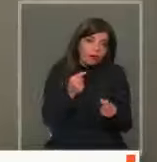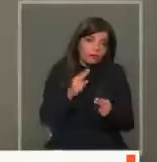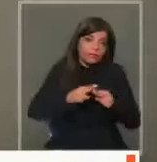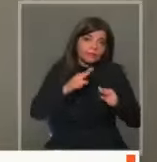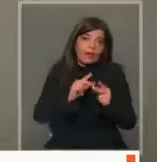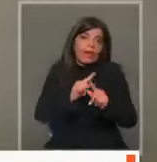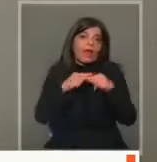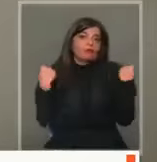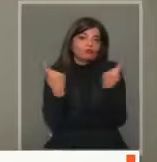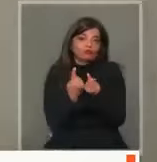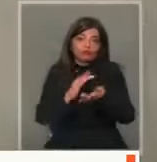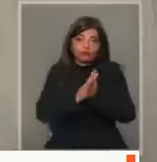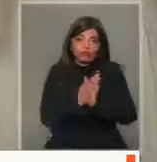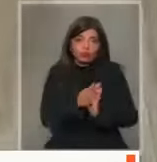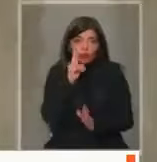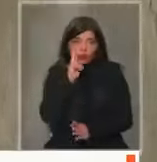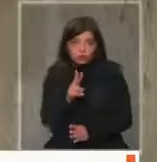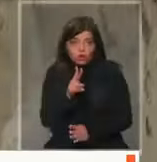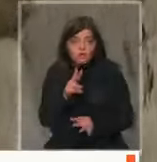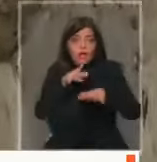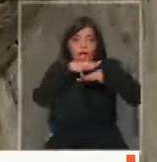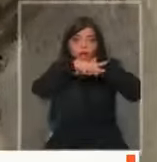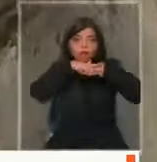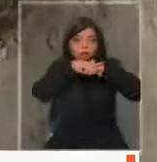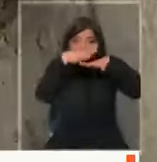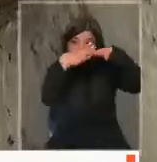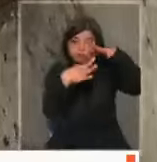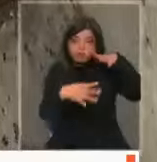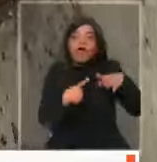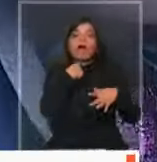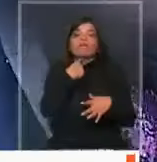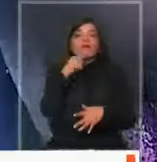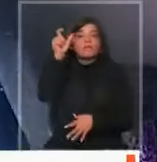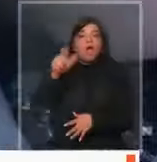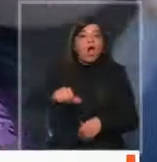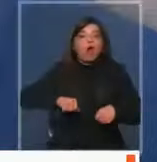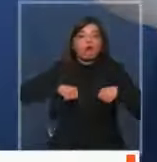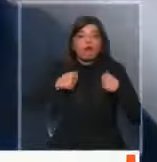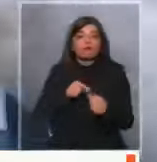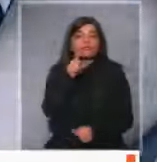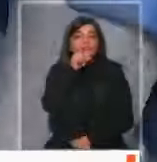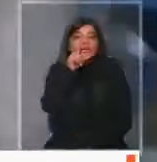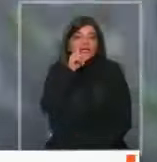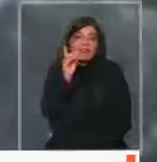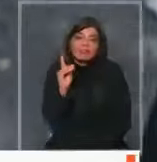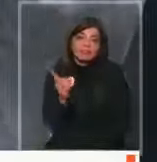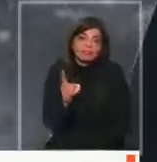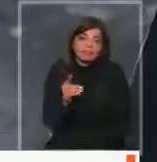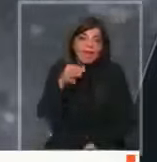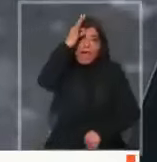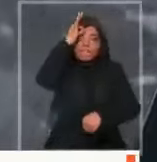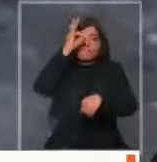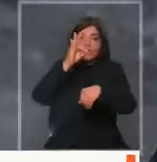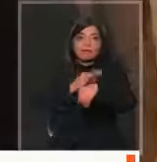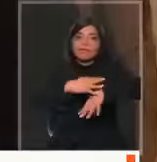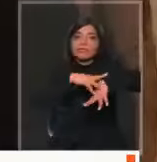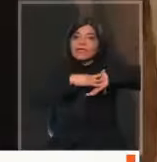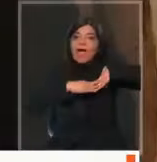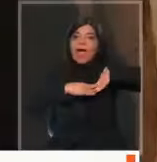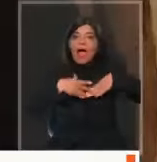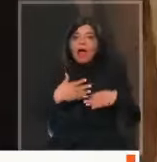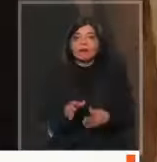todo. Aparentemente esta filtración afecta especialmente a un joven que presenta una grave enfermedad a la piel.